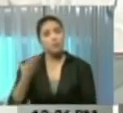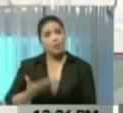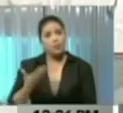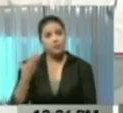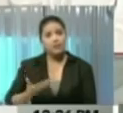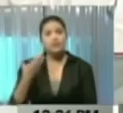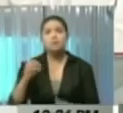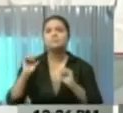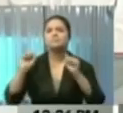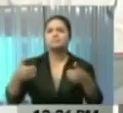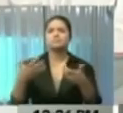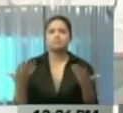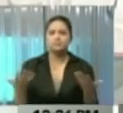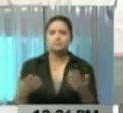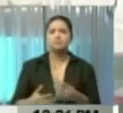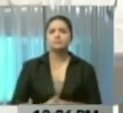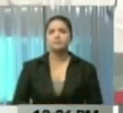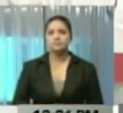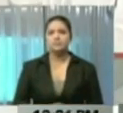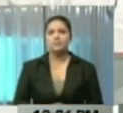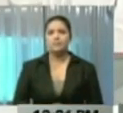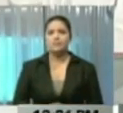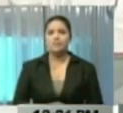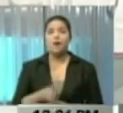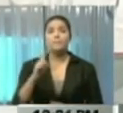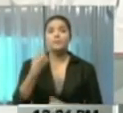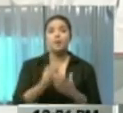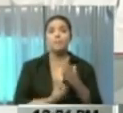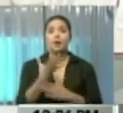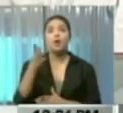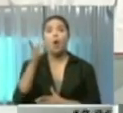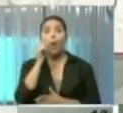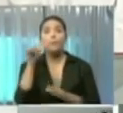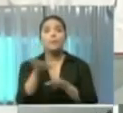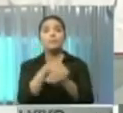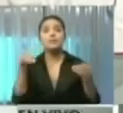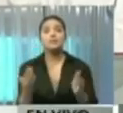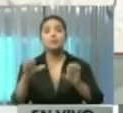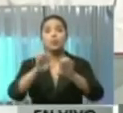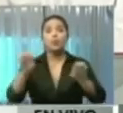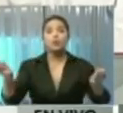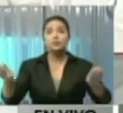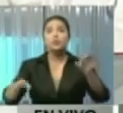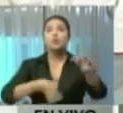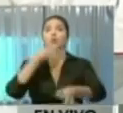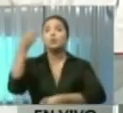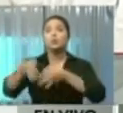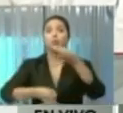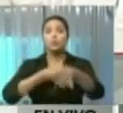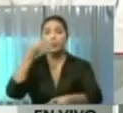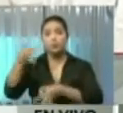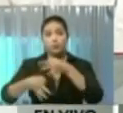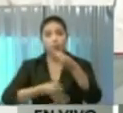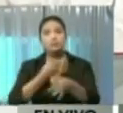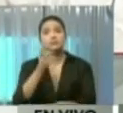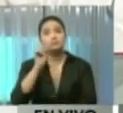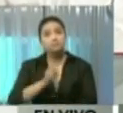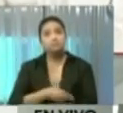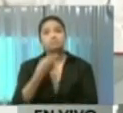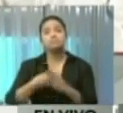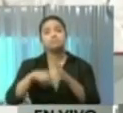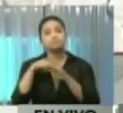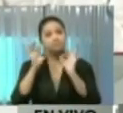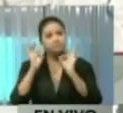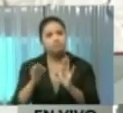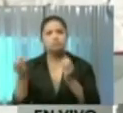que entrarán en vigencia, como les decimos, a partir del día 1 de mayo. Yo quisiera que el ministro de Educación, Rodulfo Pérez, también, bueno, ratifique